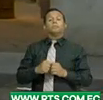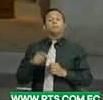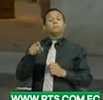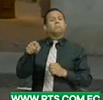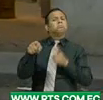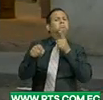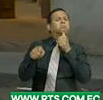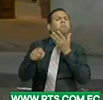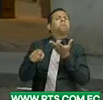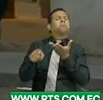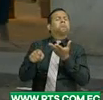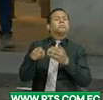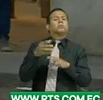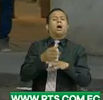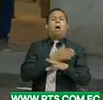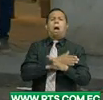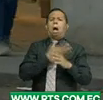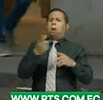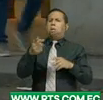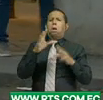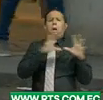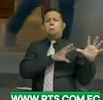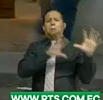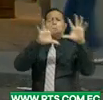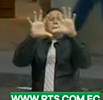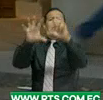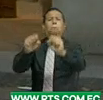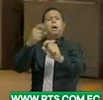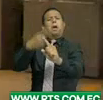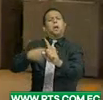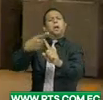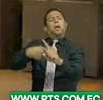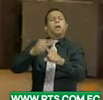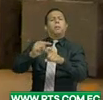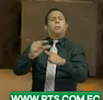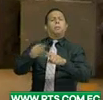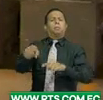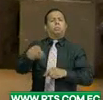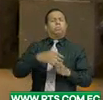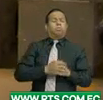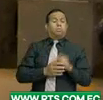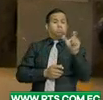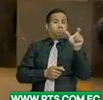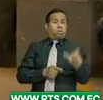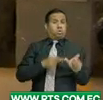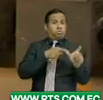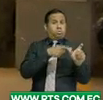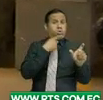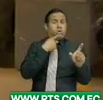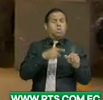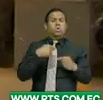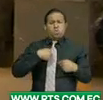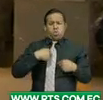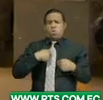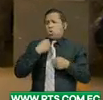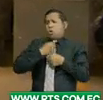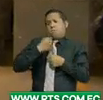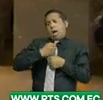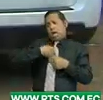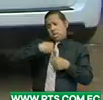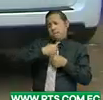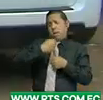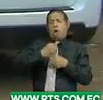ese local fue alquilado hace pocos meses por una persona, quien aseguraba ser distribuidor mayorista, y por ese